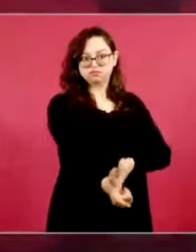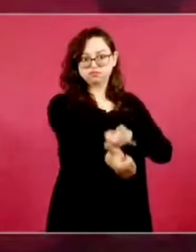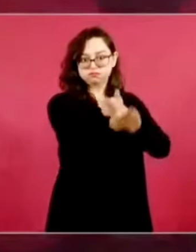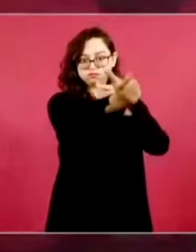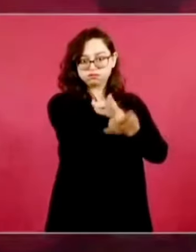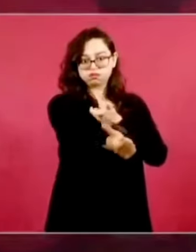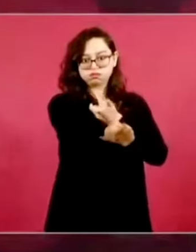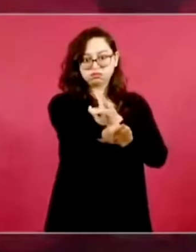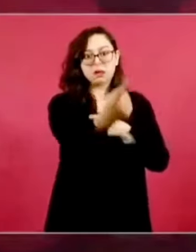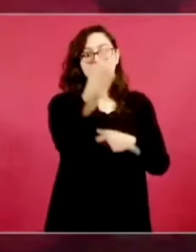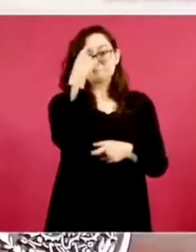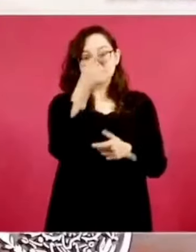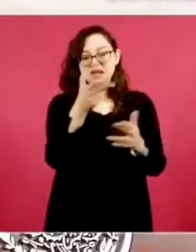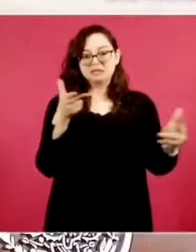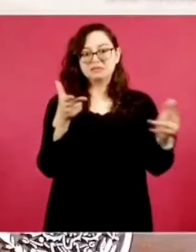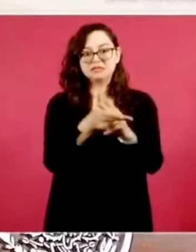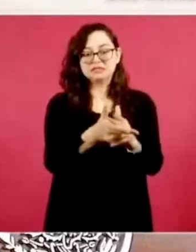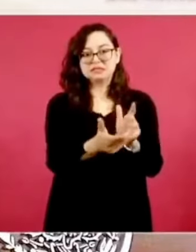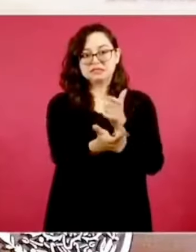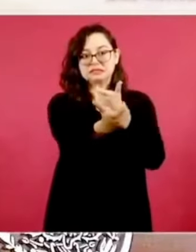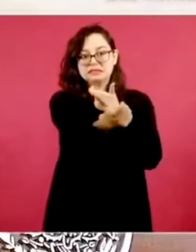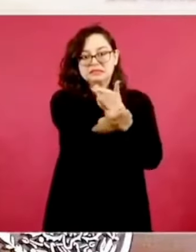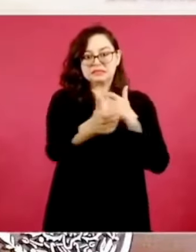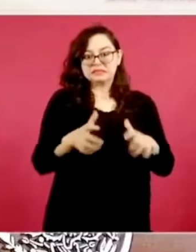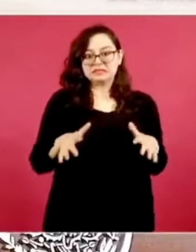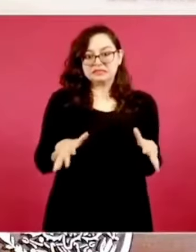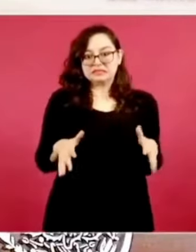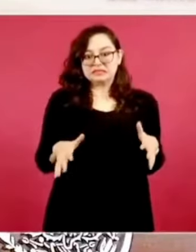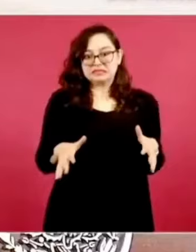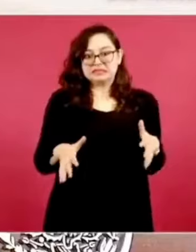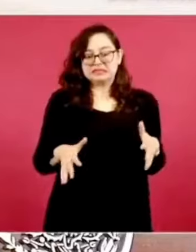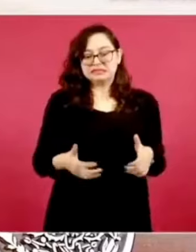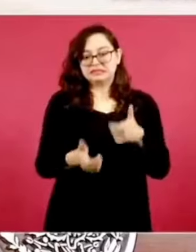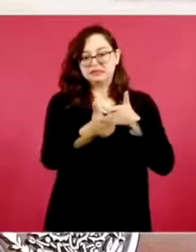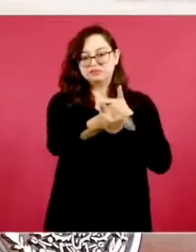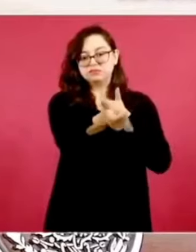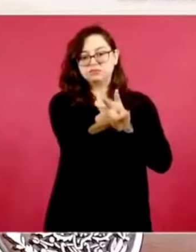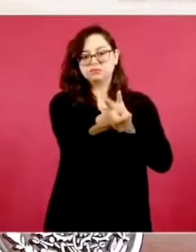que estaban ejecutando la orden, temblaban.